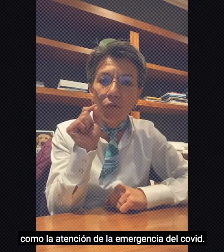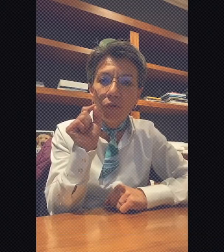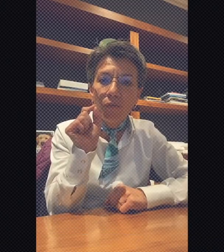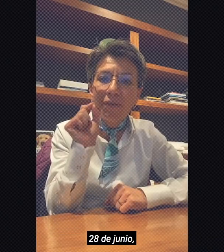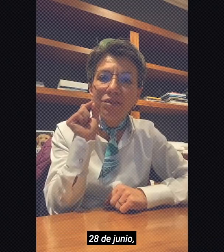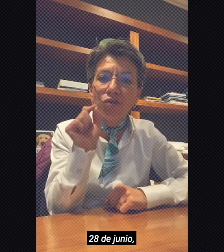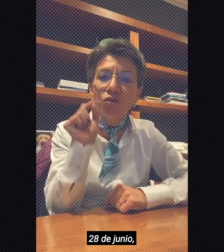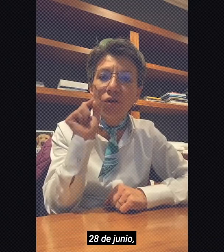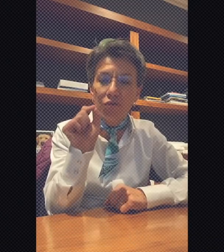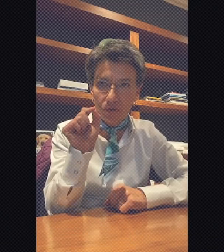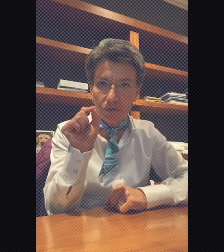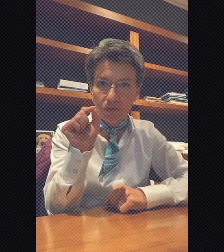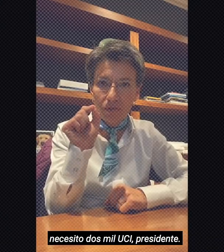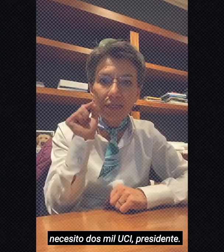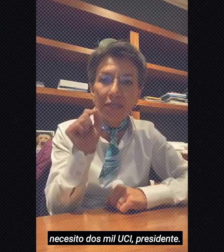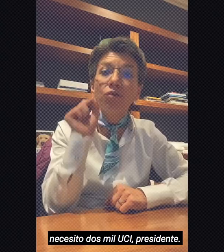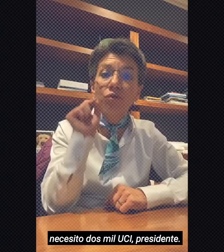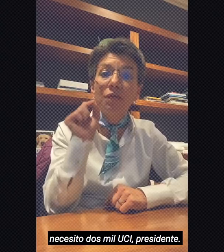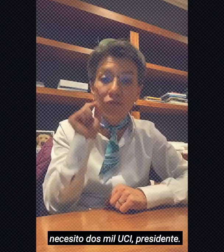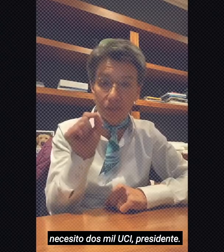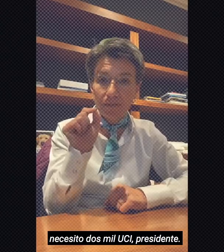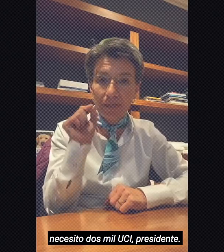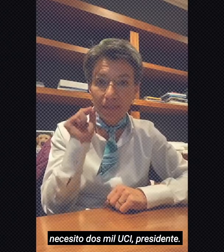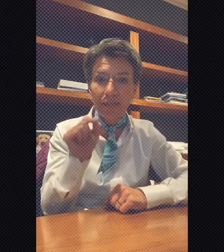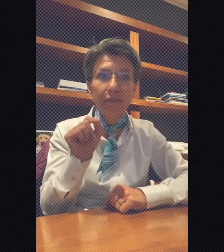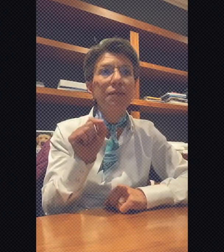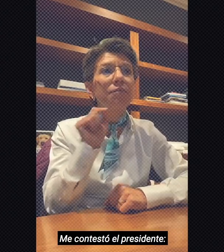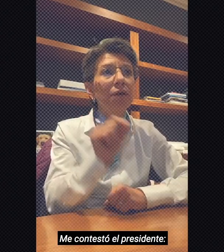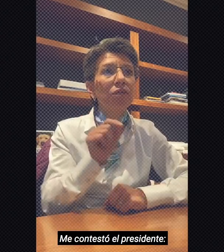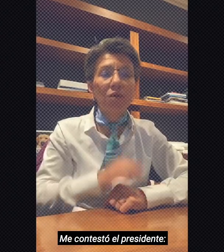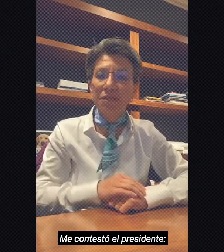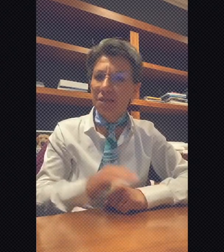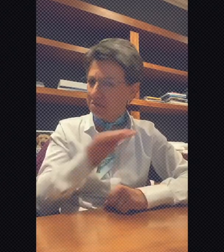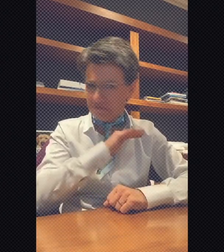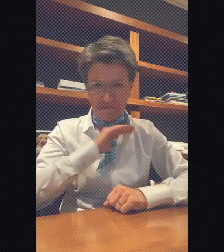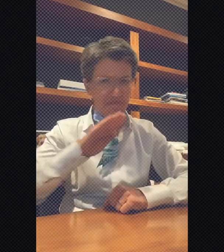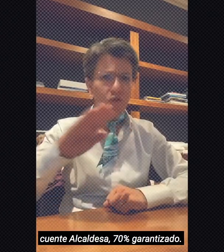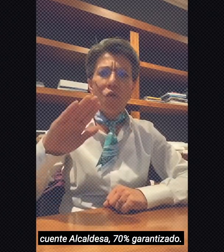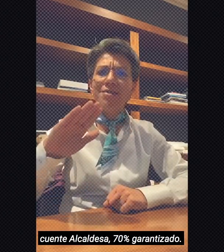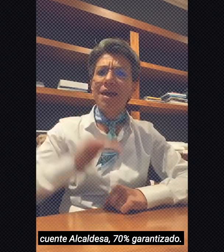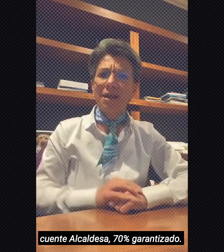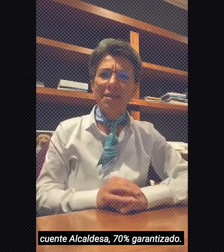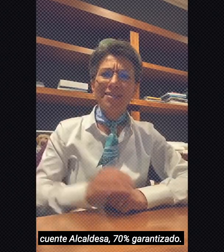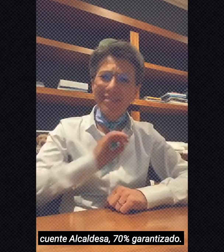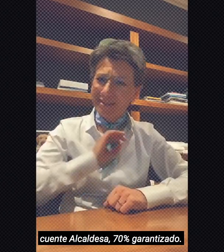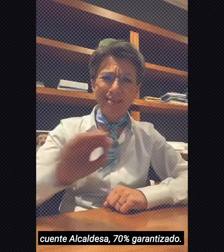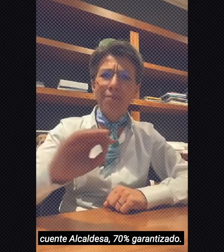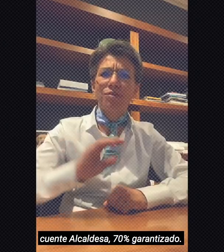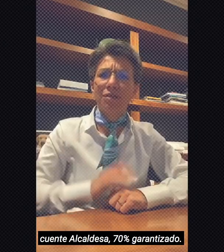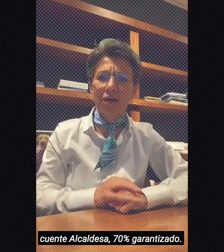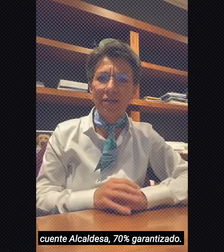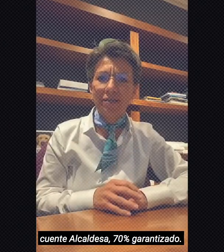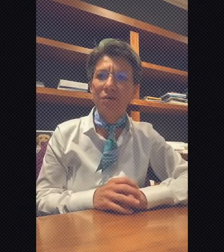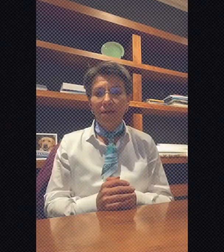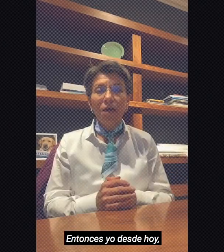del COVID. 28 de junio, necesito 2.000 UCIs, presidente. Me contestó el presidente. Cuente, alcaldesa,